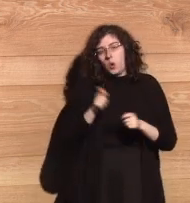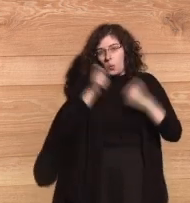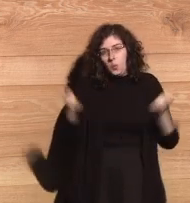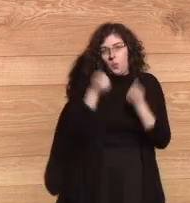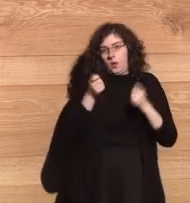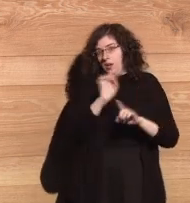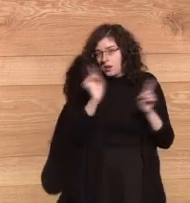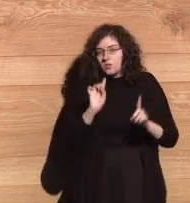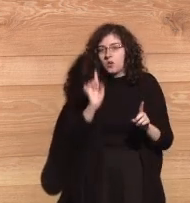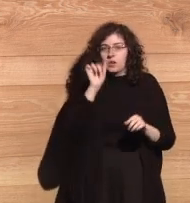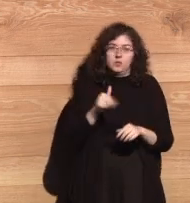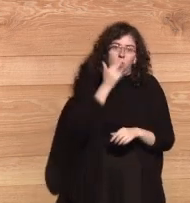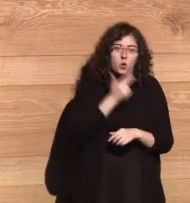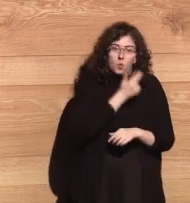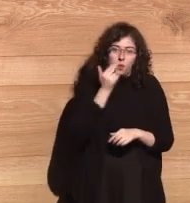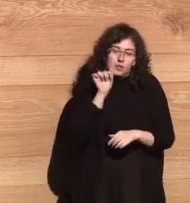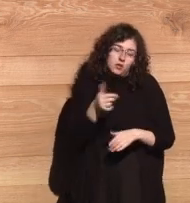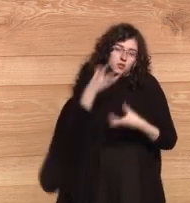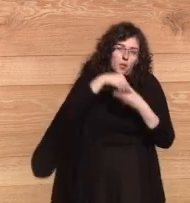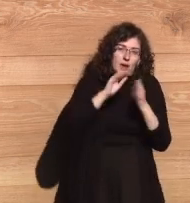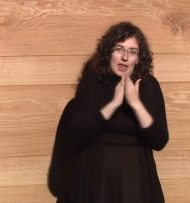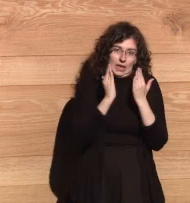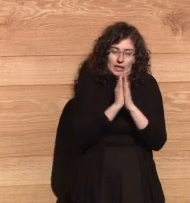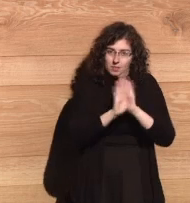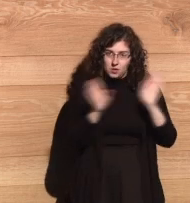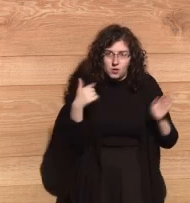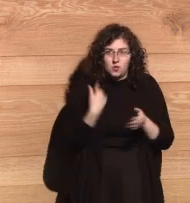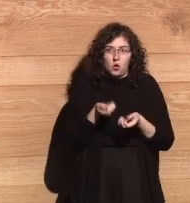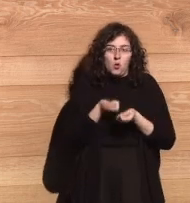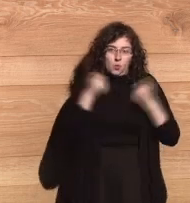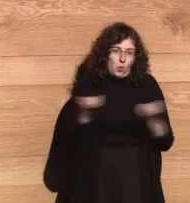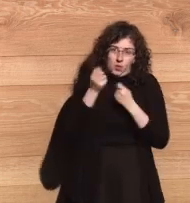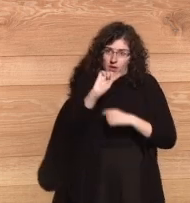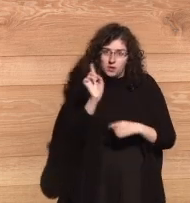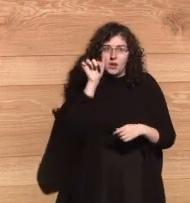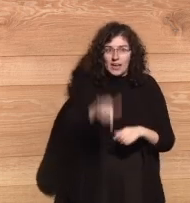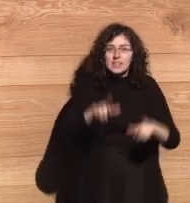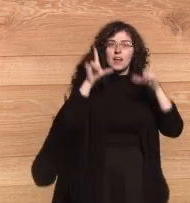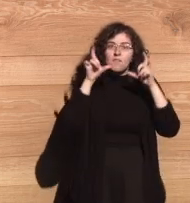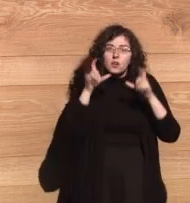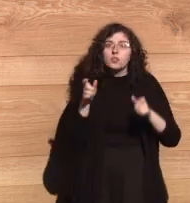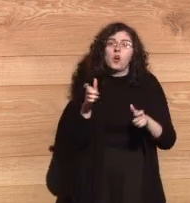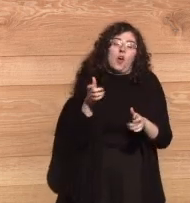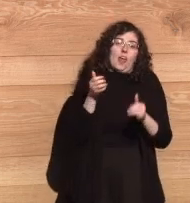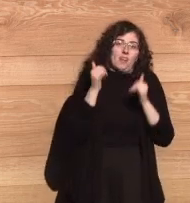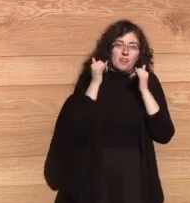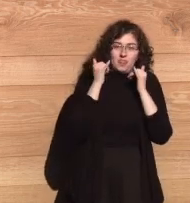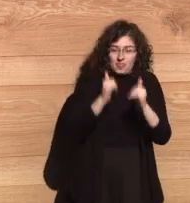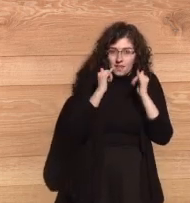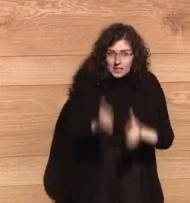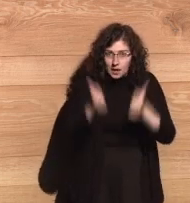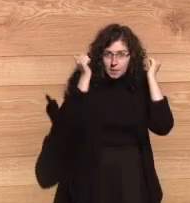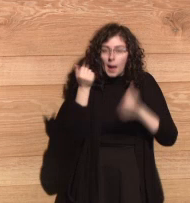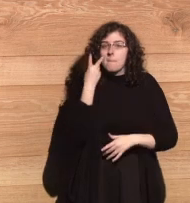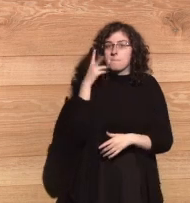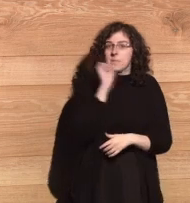había comprometido a que esto era foto para el libro y decidí no sacarla. Pero para mí esta es la foto más divertida que yo he hecho en 20 años en toda la